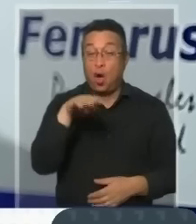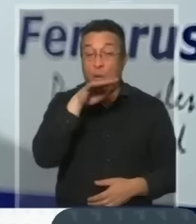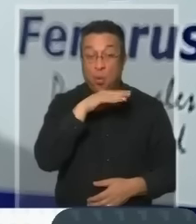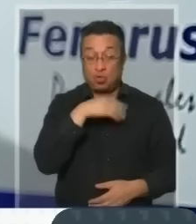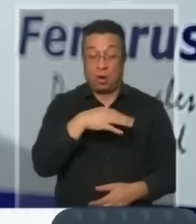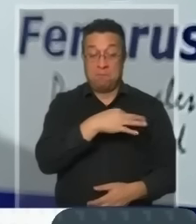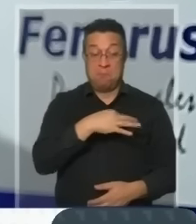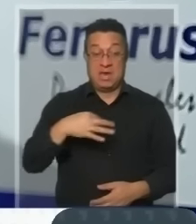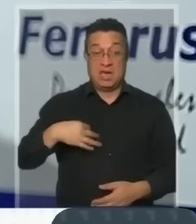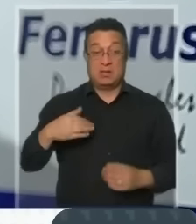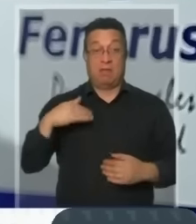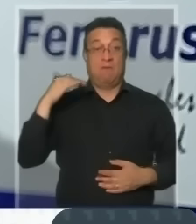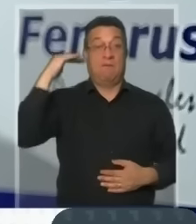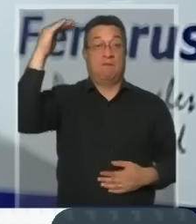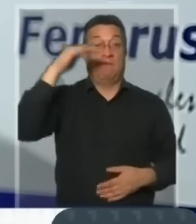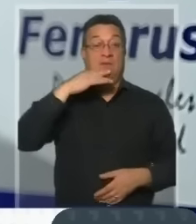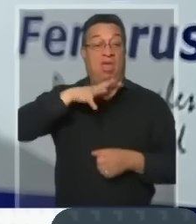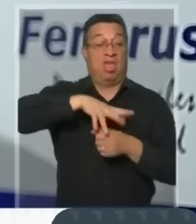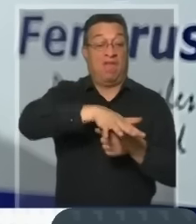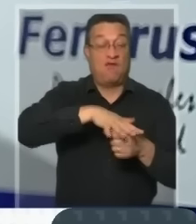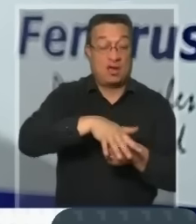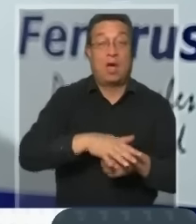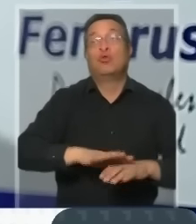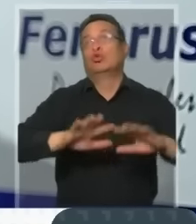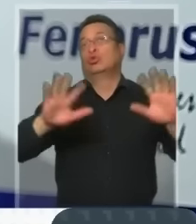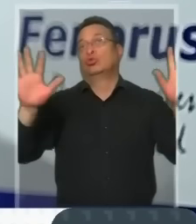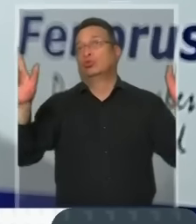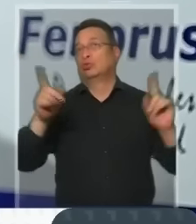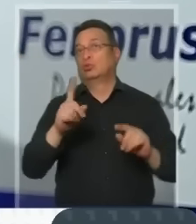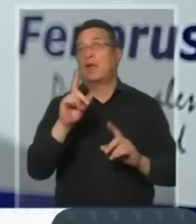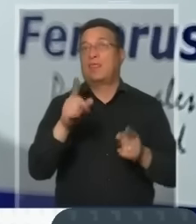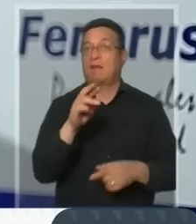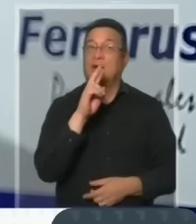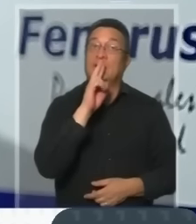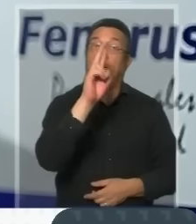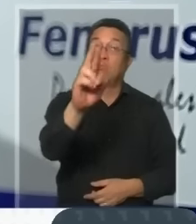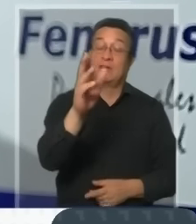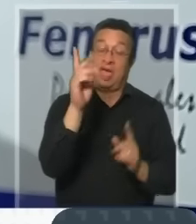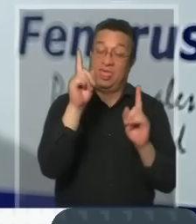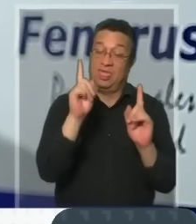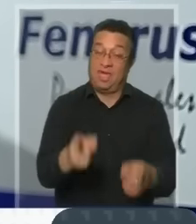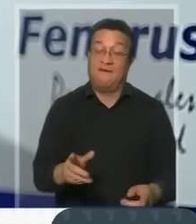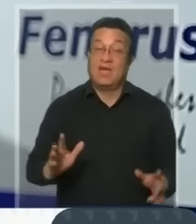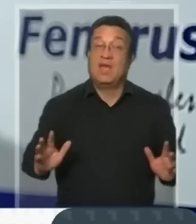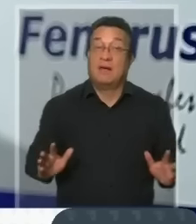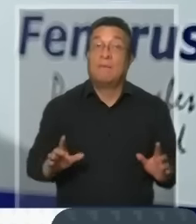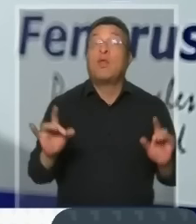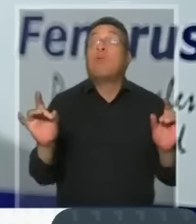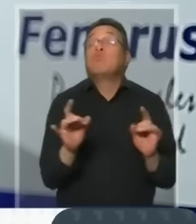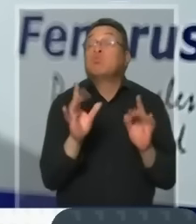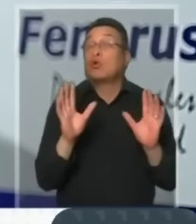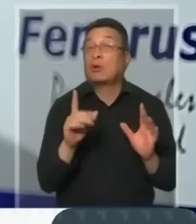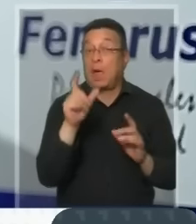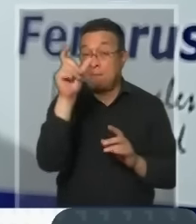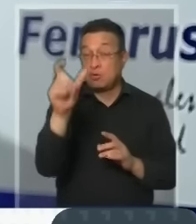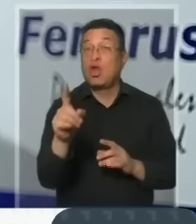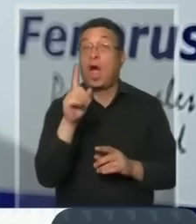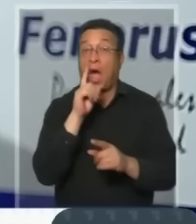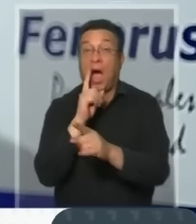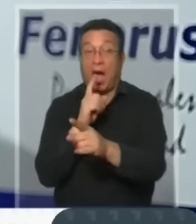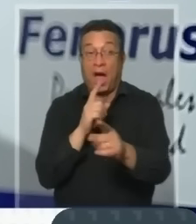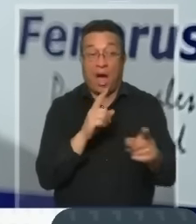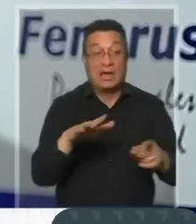ministra, claramente es la ciudadanía quien merece una respuesta. Existiendo estas personas que estaban en